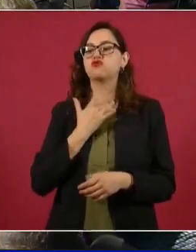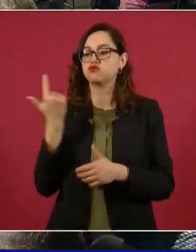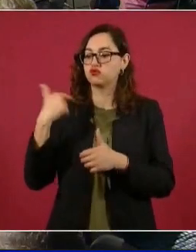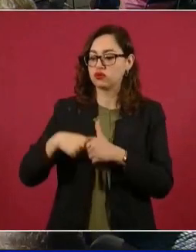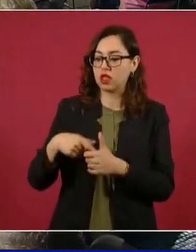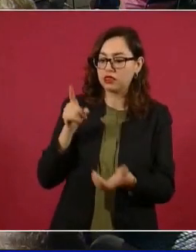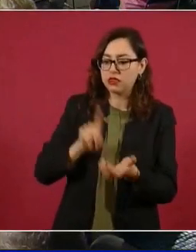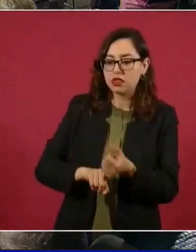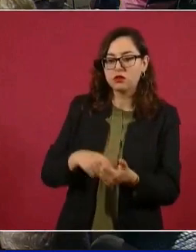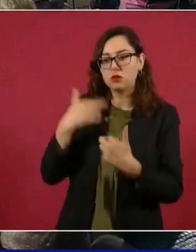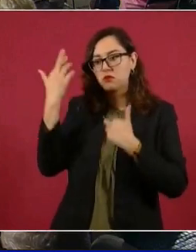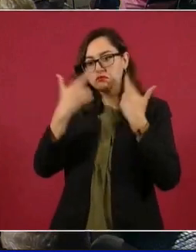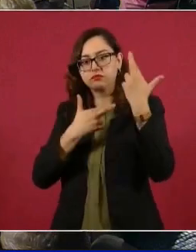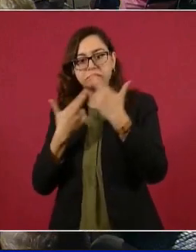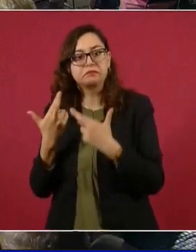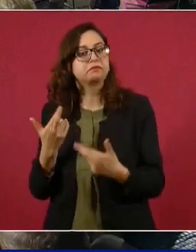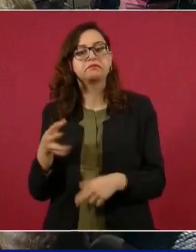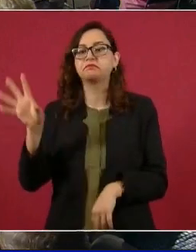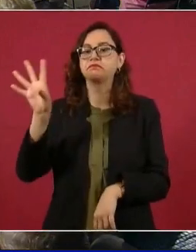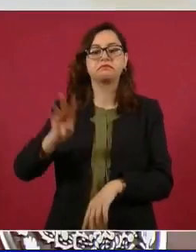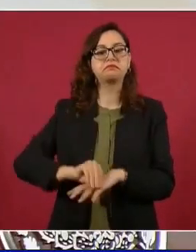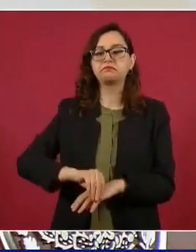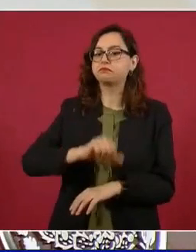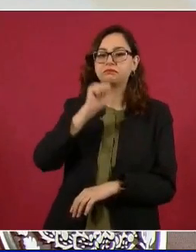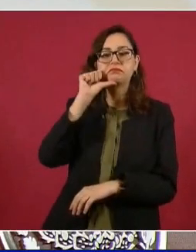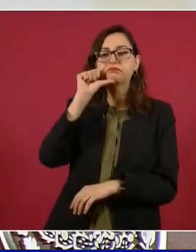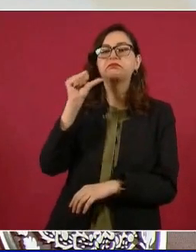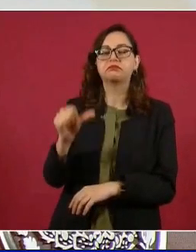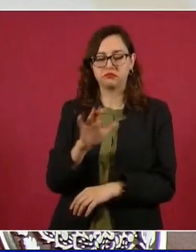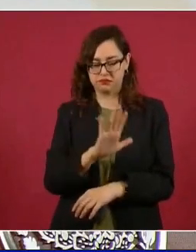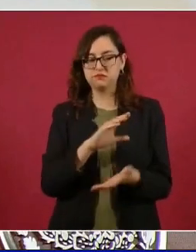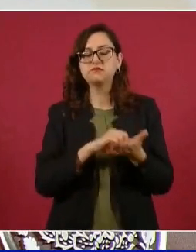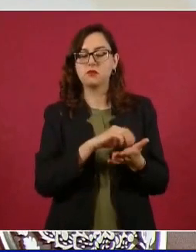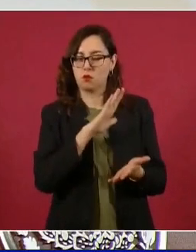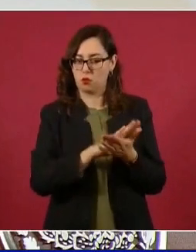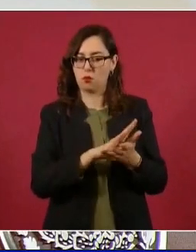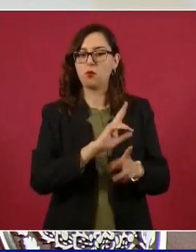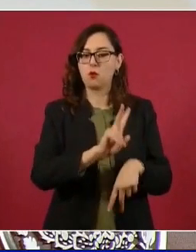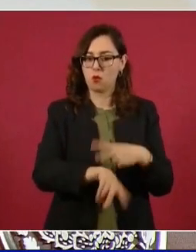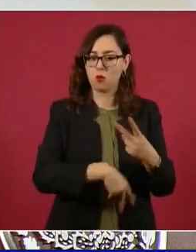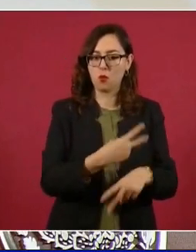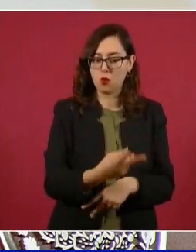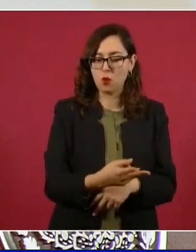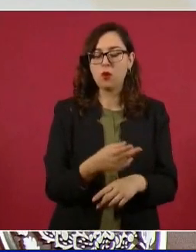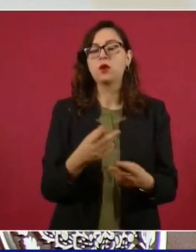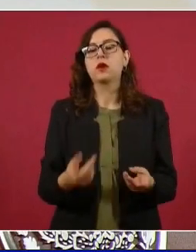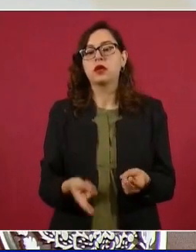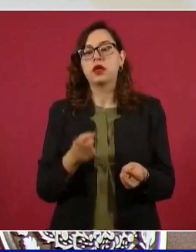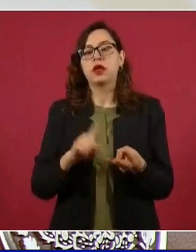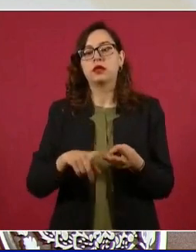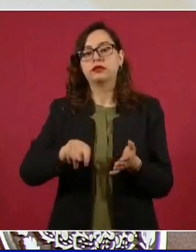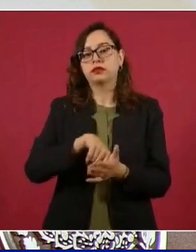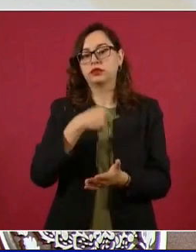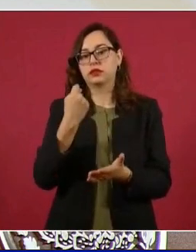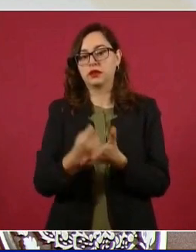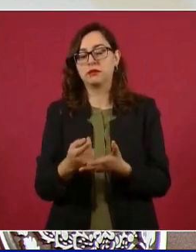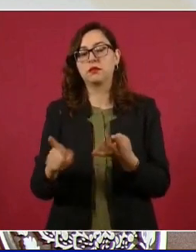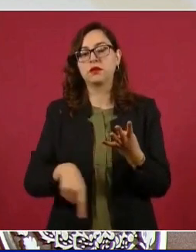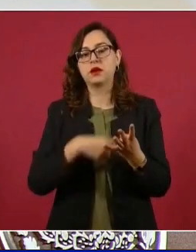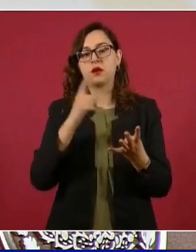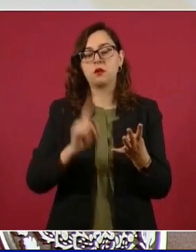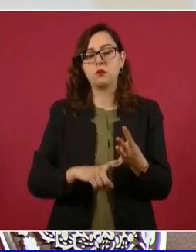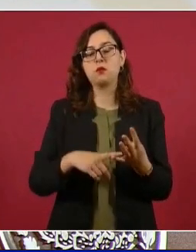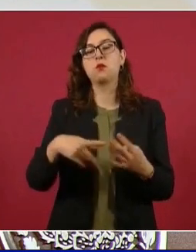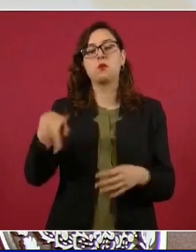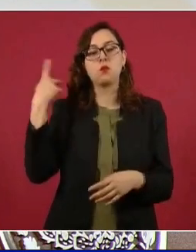Río Salinas y servicio Tizalagua, y también una en Tampico, Tamaulipas, y otra más en Acatlán,